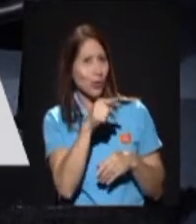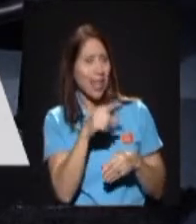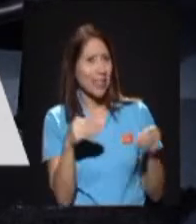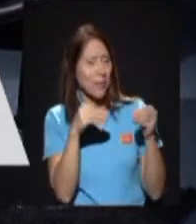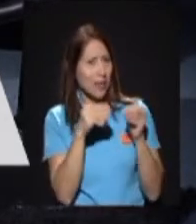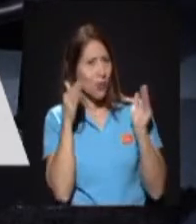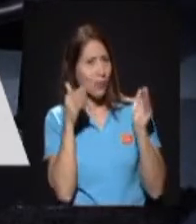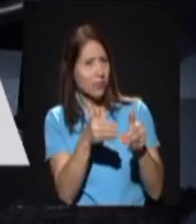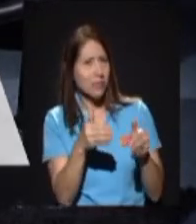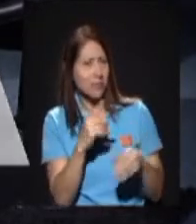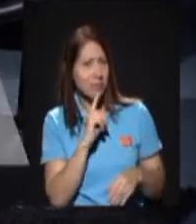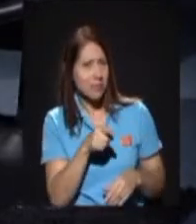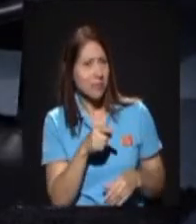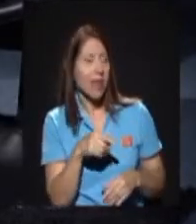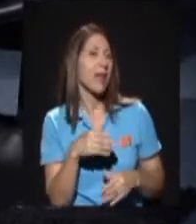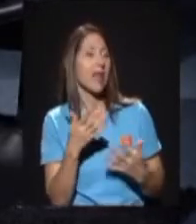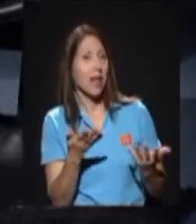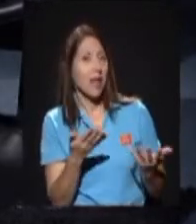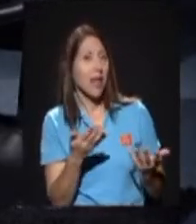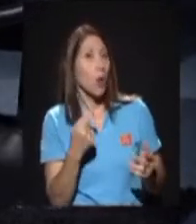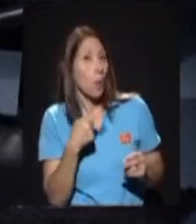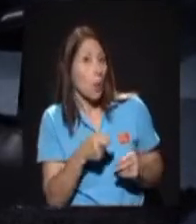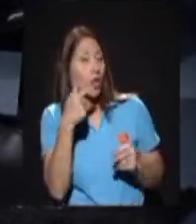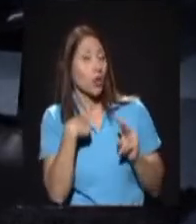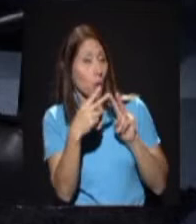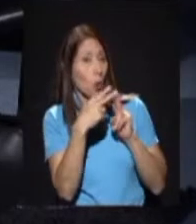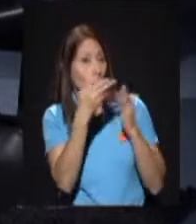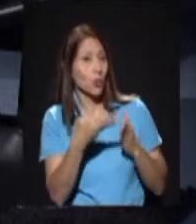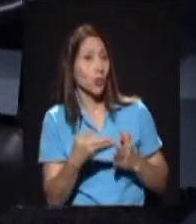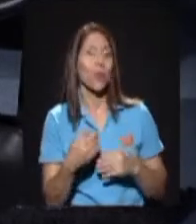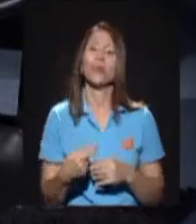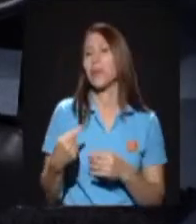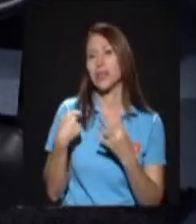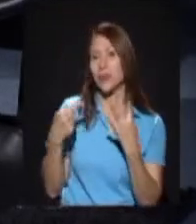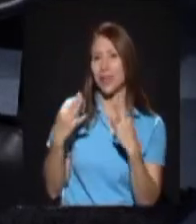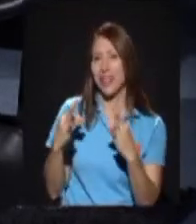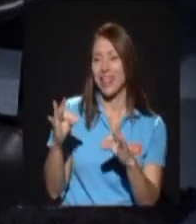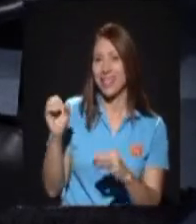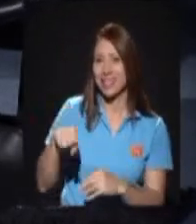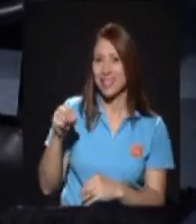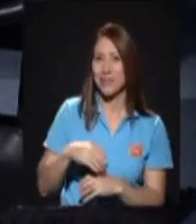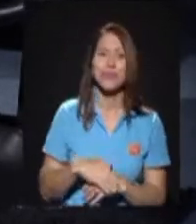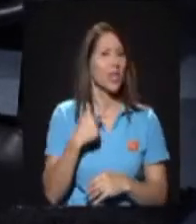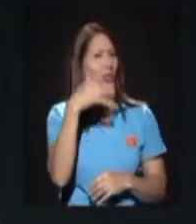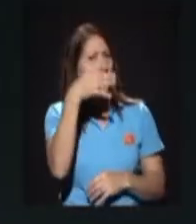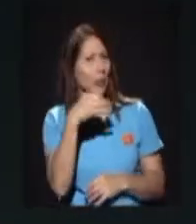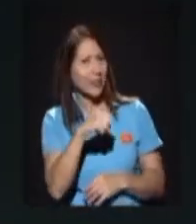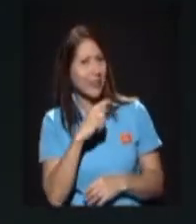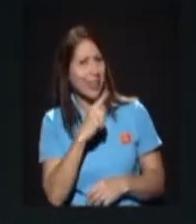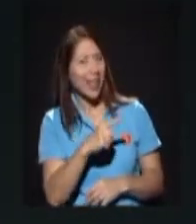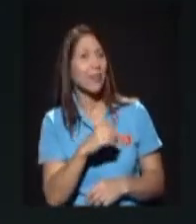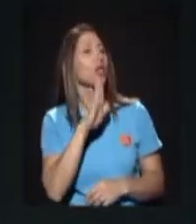me parece. Lo poquito que yo le conozco. Uno intenta, sí. Yo creo que sí, ¿verdad? Sí, Y